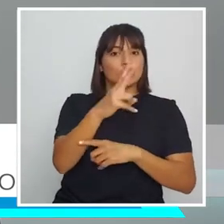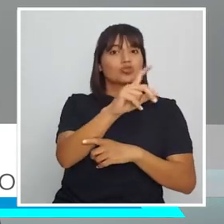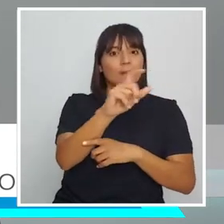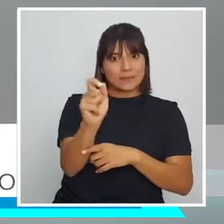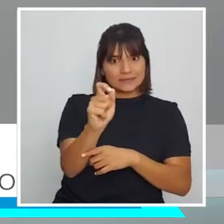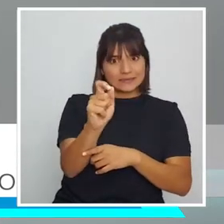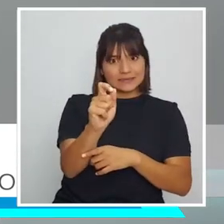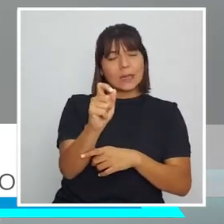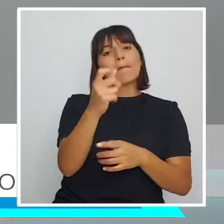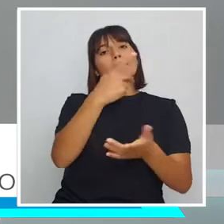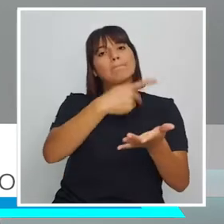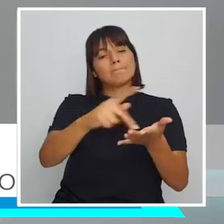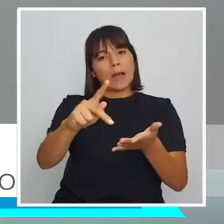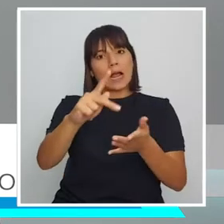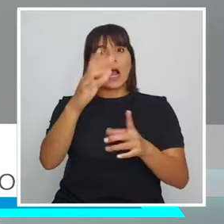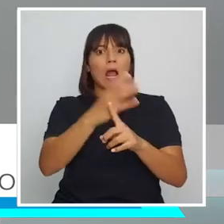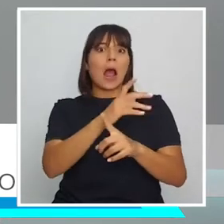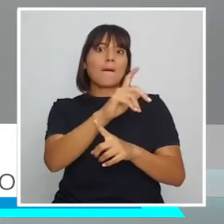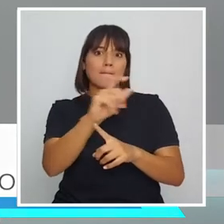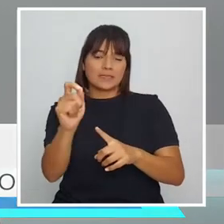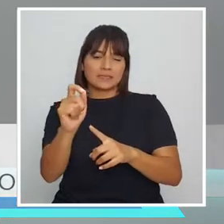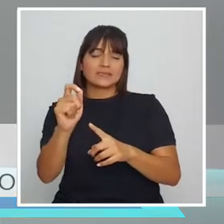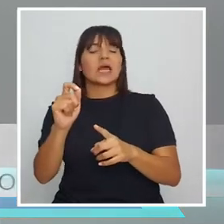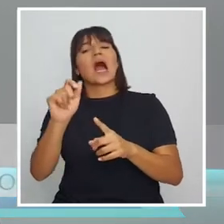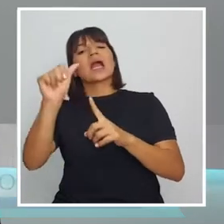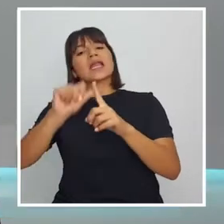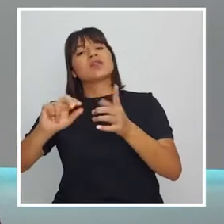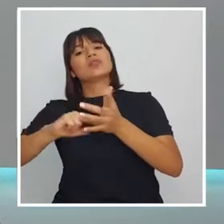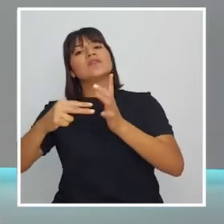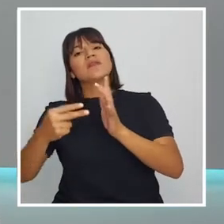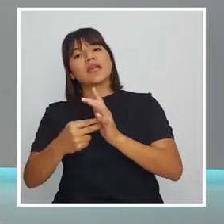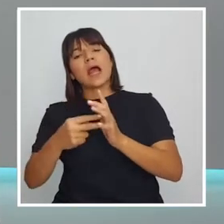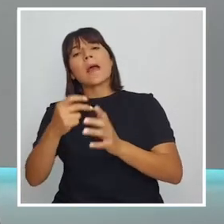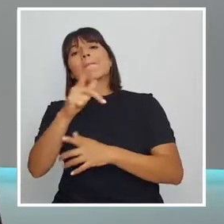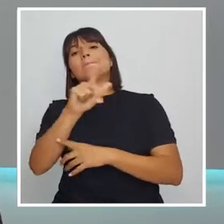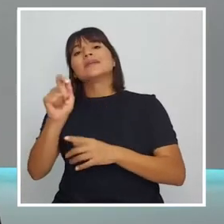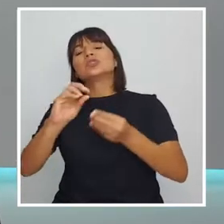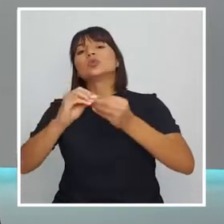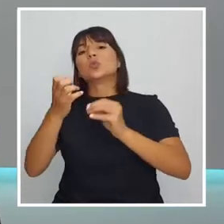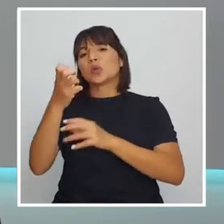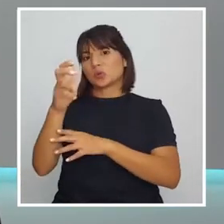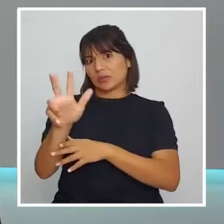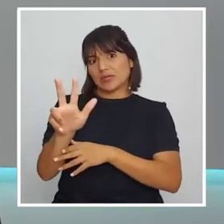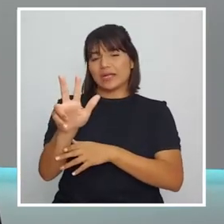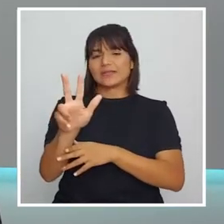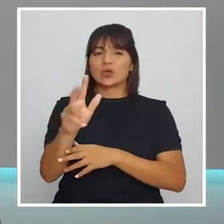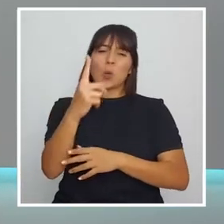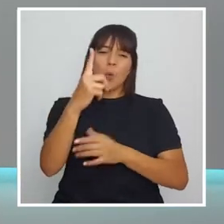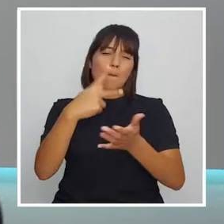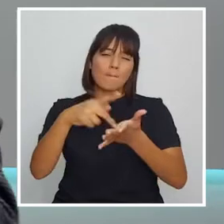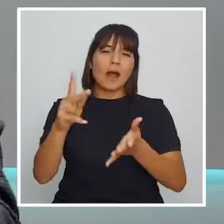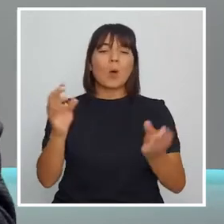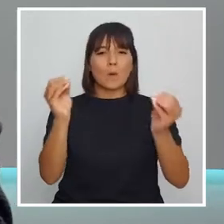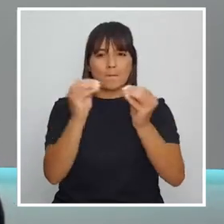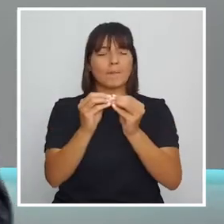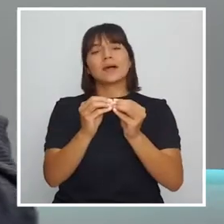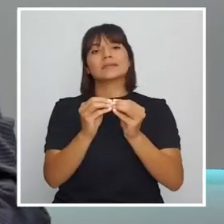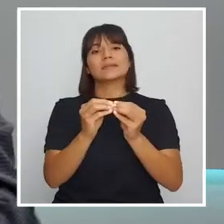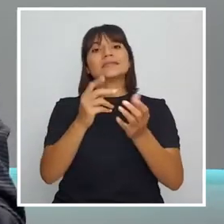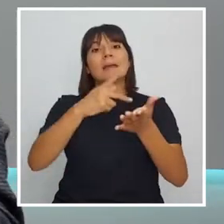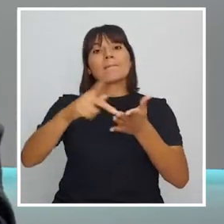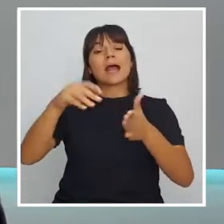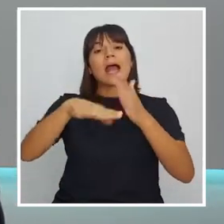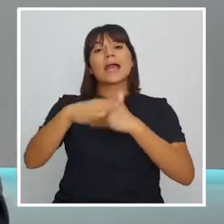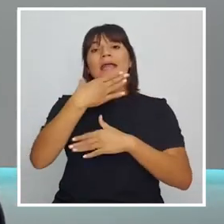previsto que se paga a más tardar el 20 de diciembre y es un 12avo de